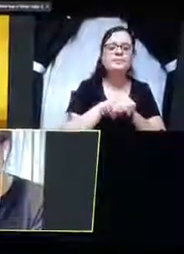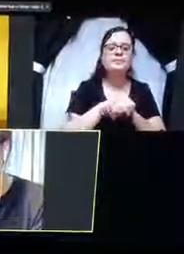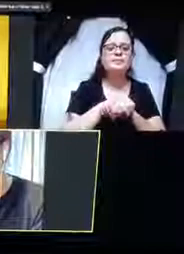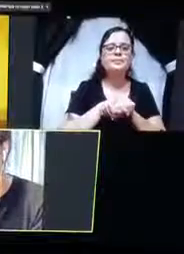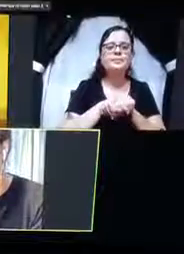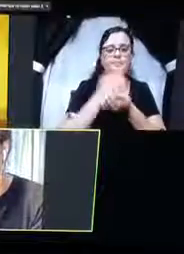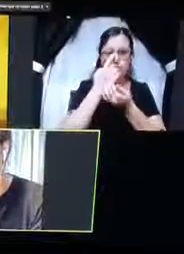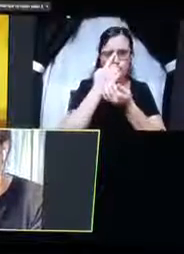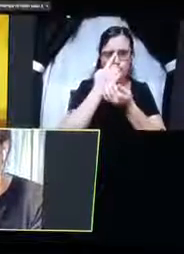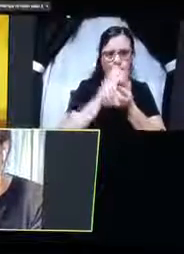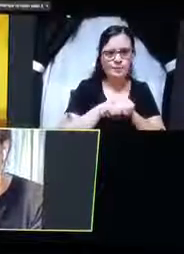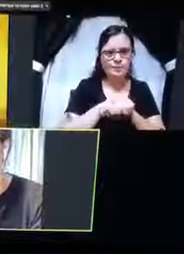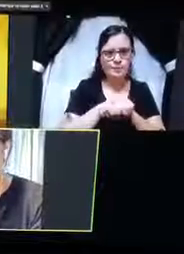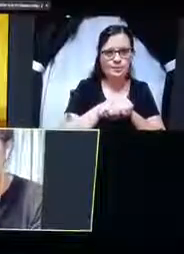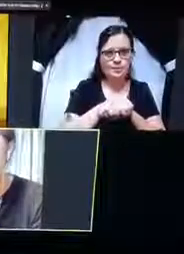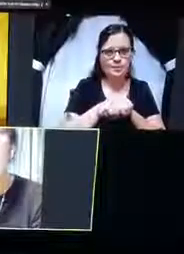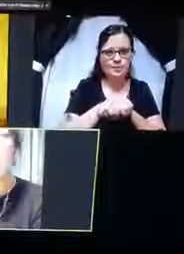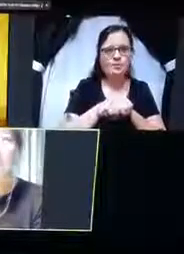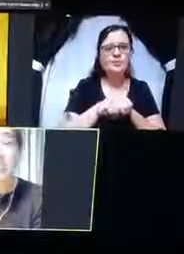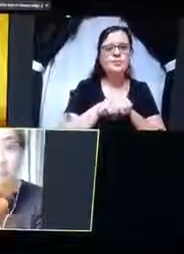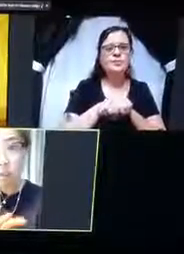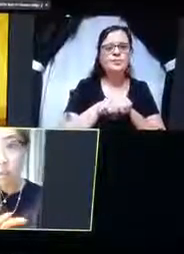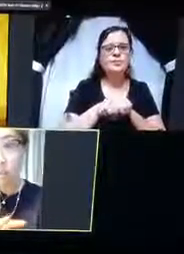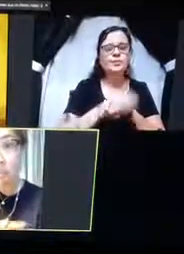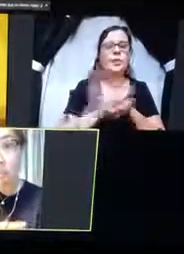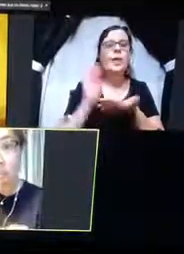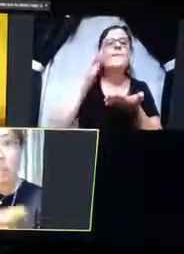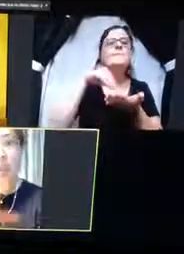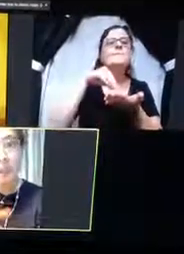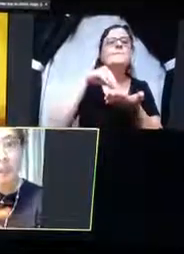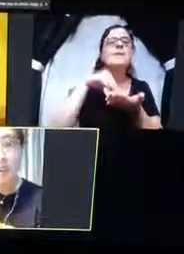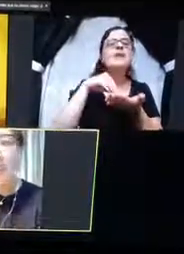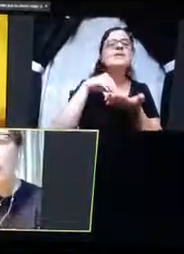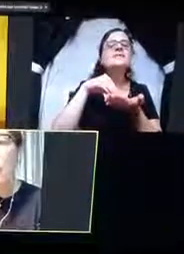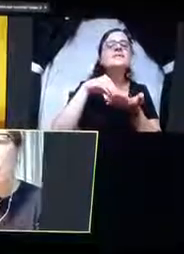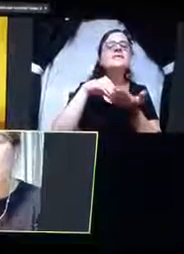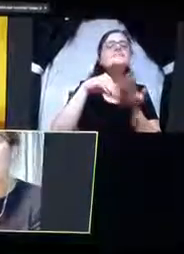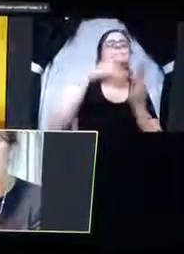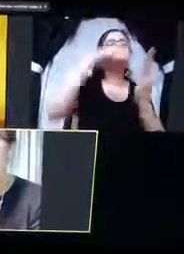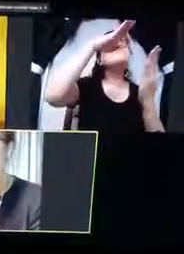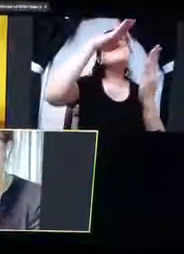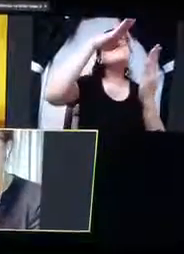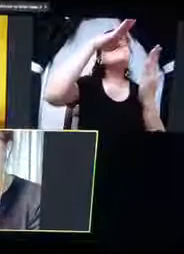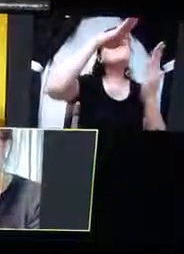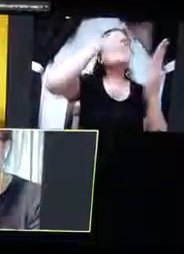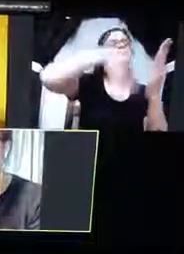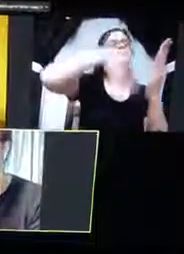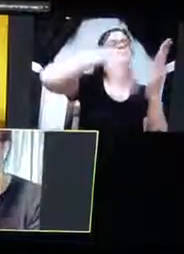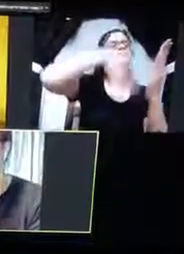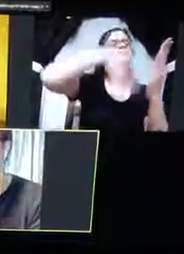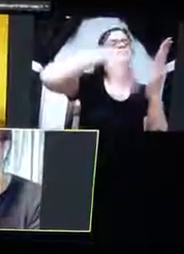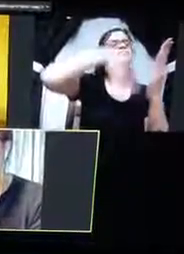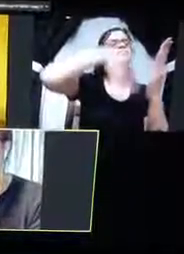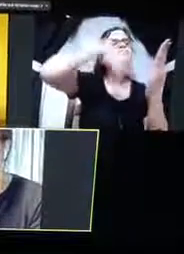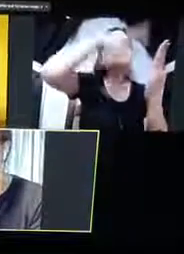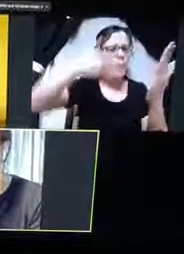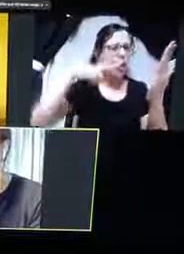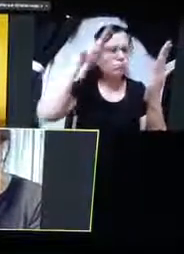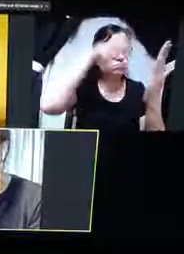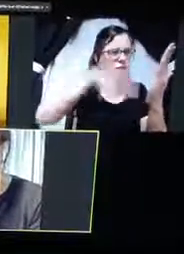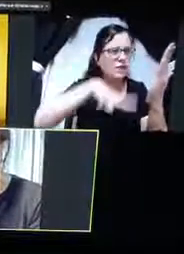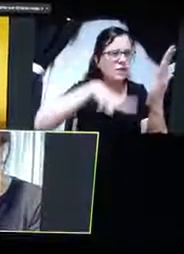de algo que preguntaron. Artículos, si hay algo de logogenia también.